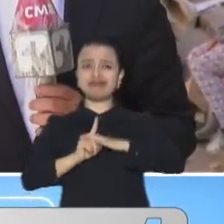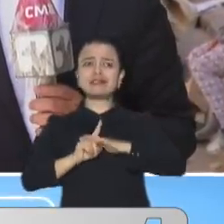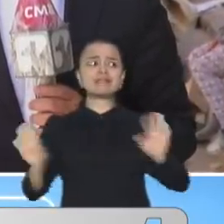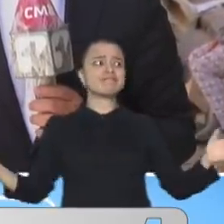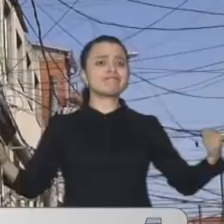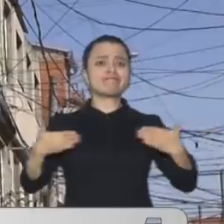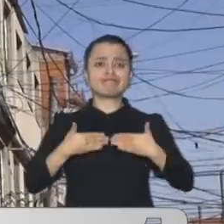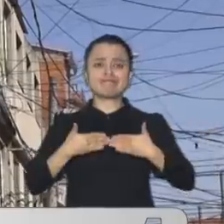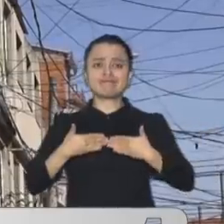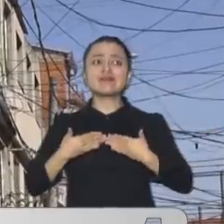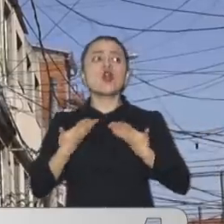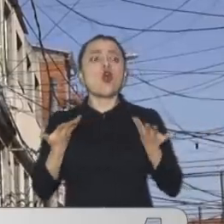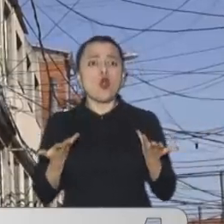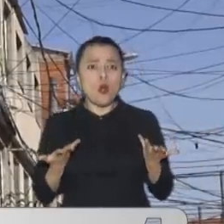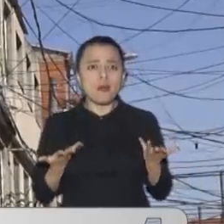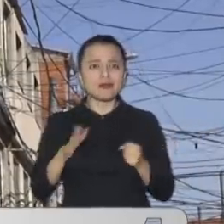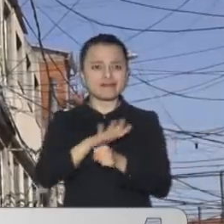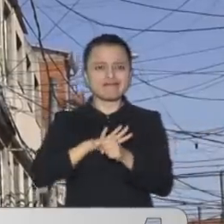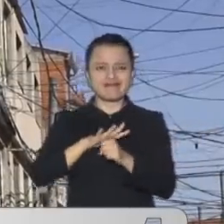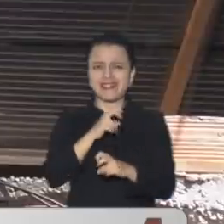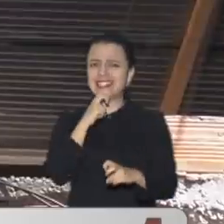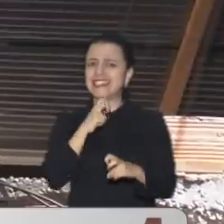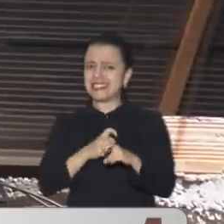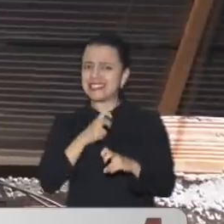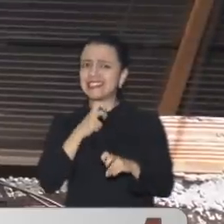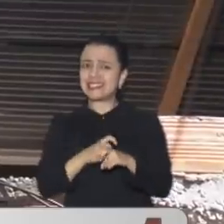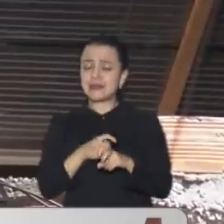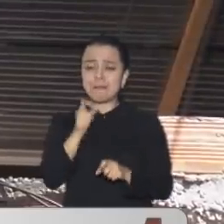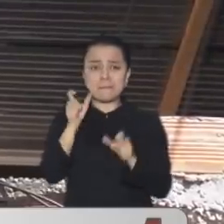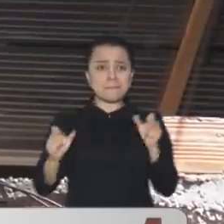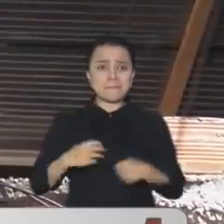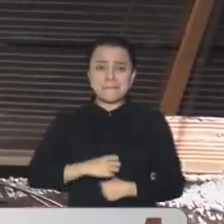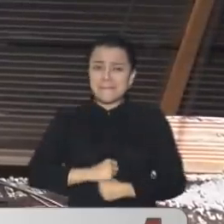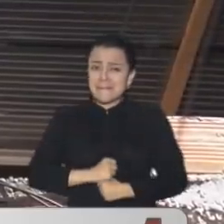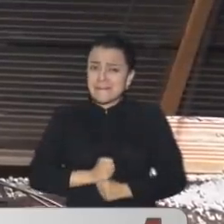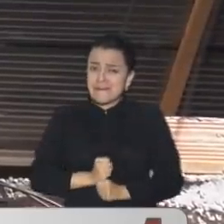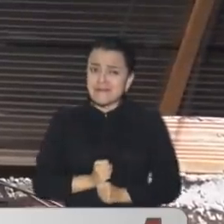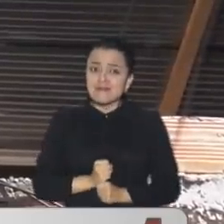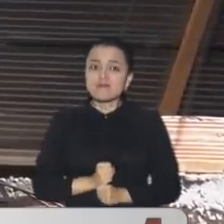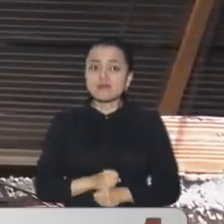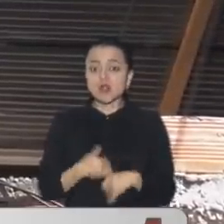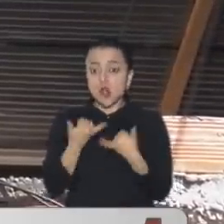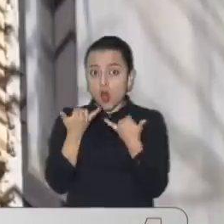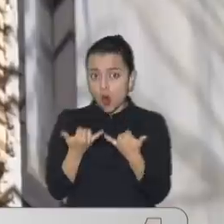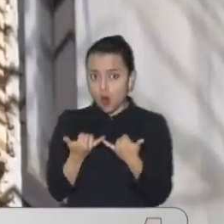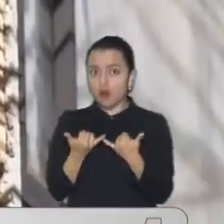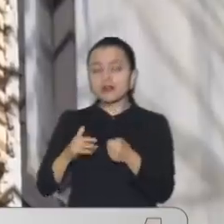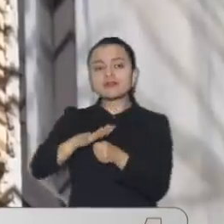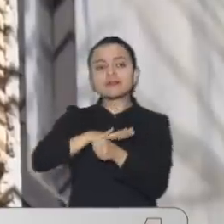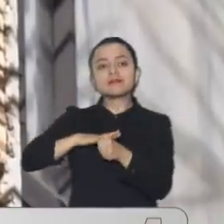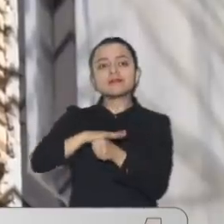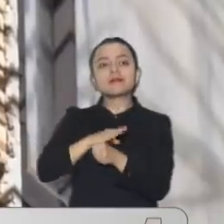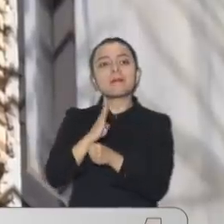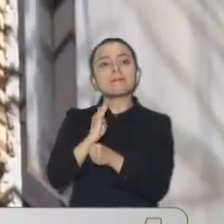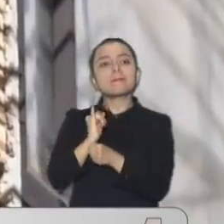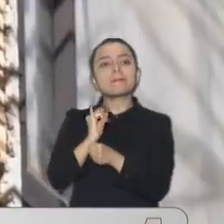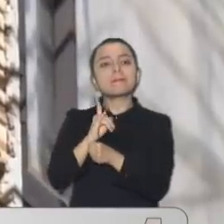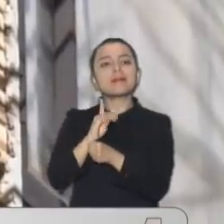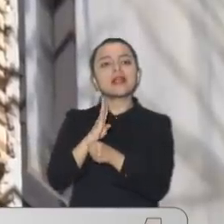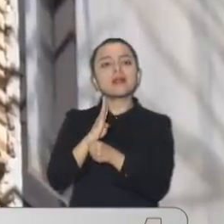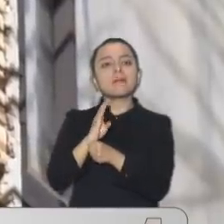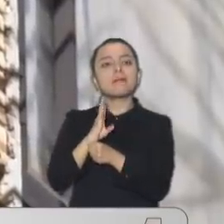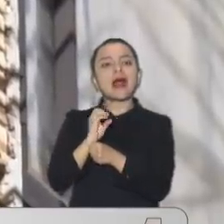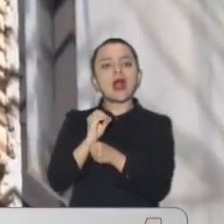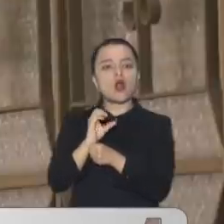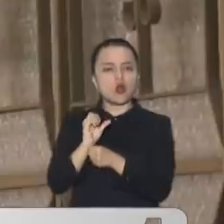de cuarentenas, en aquellos sectores donde las personas no tienen que comer. Hoy estamos en el sector, el barrio Bilbao, en la localidad de